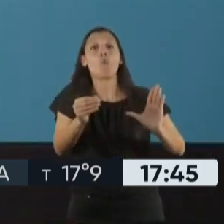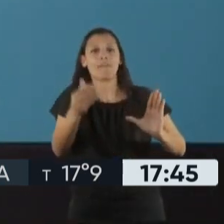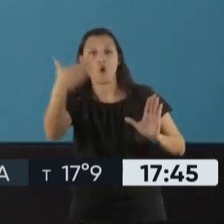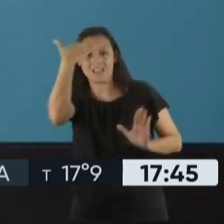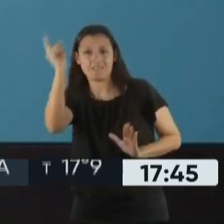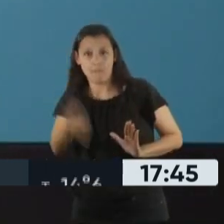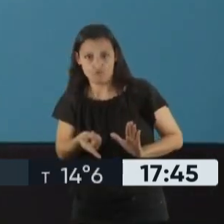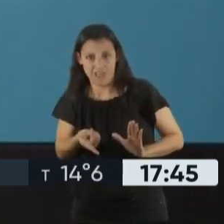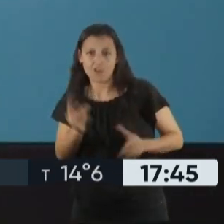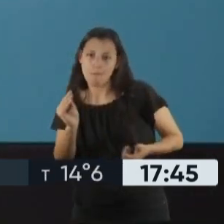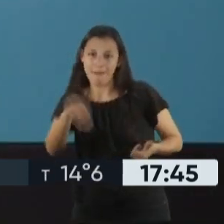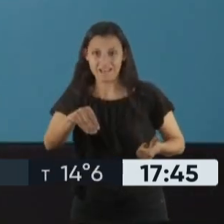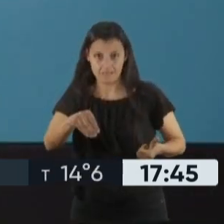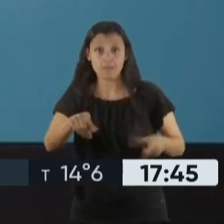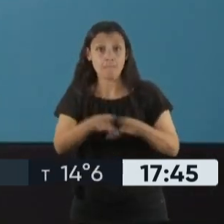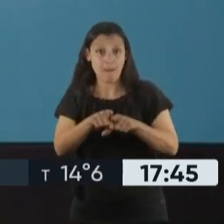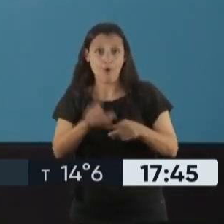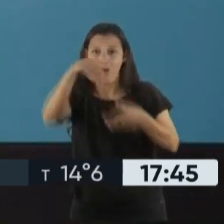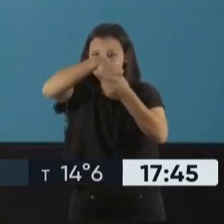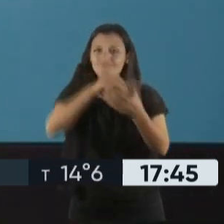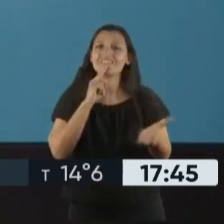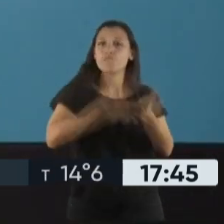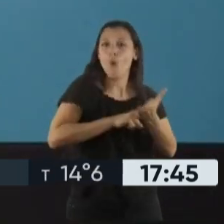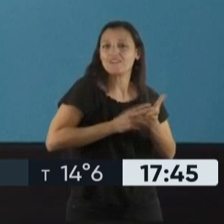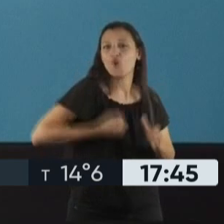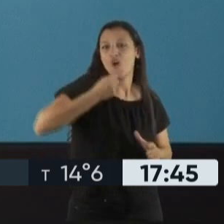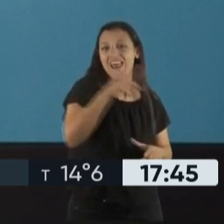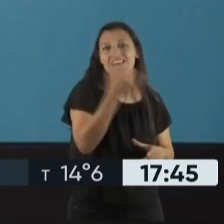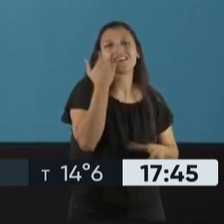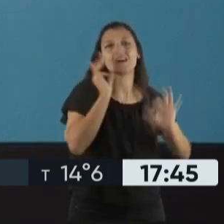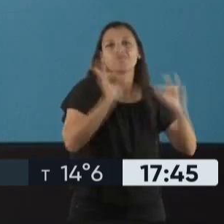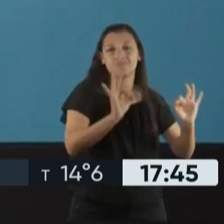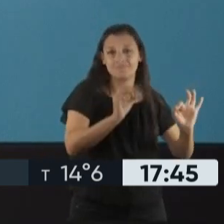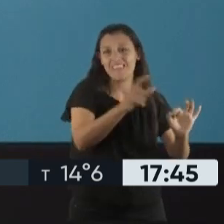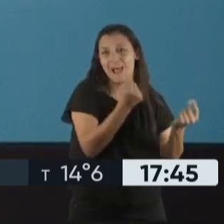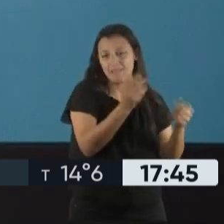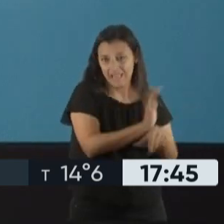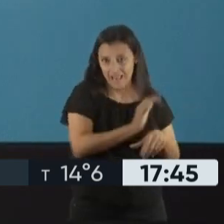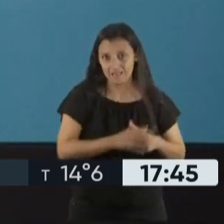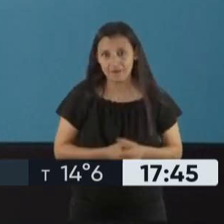15% que se adiciona al impuesto a las ganancias de sociedades de capital.